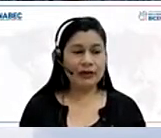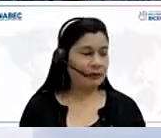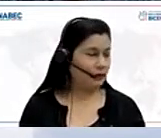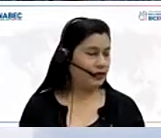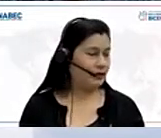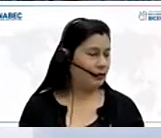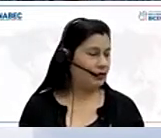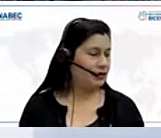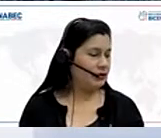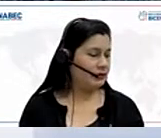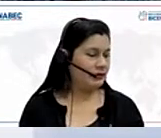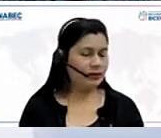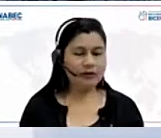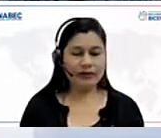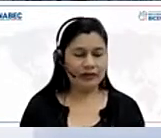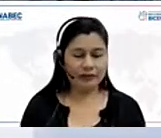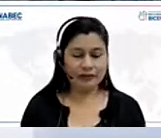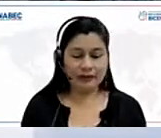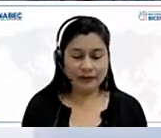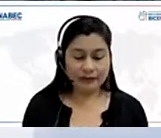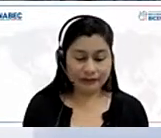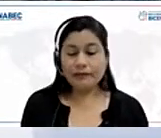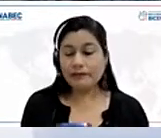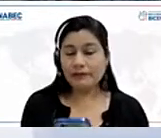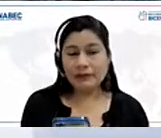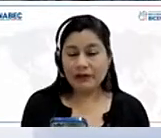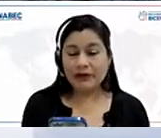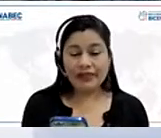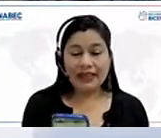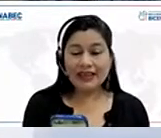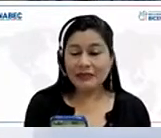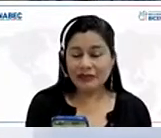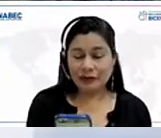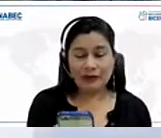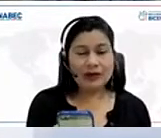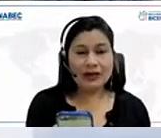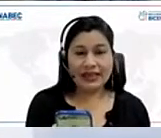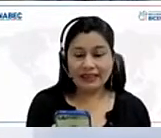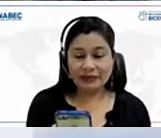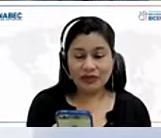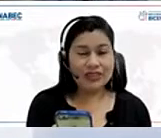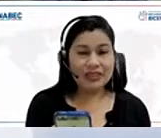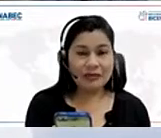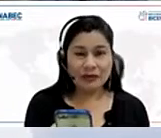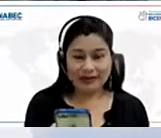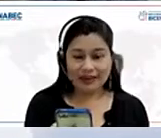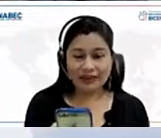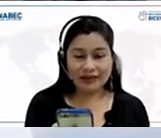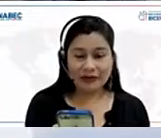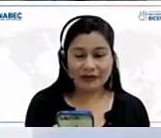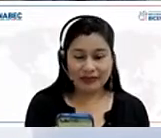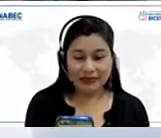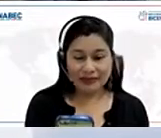viendo las preguntas del público. Un minutito, por favor. Primero que nada, nuestro público le agradece muchísimo por la